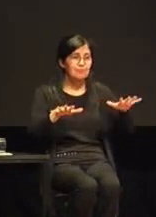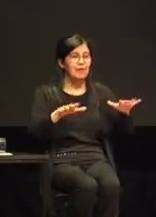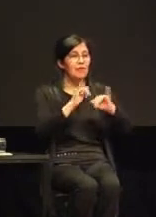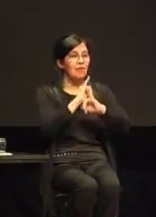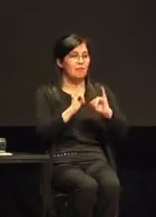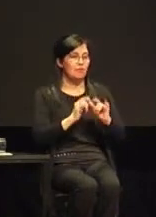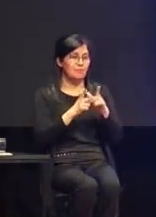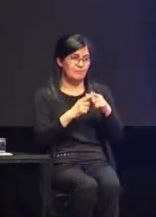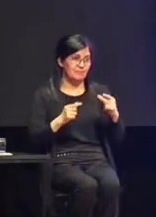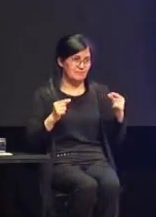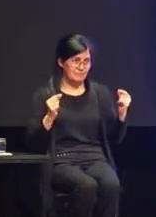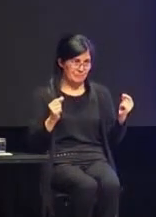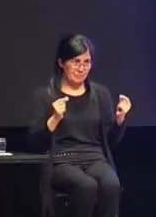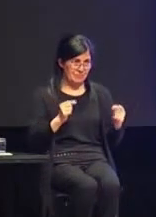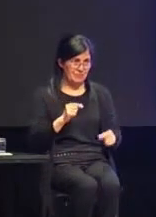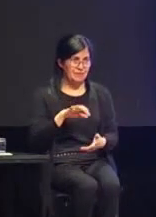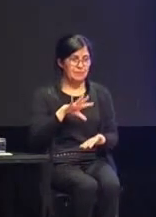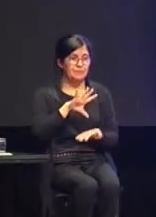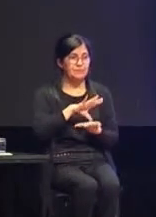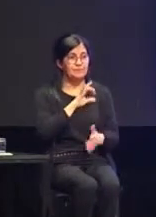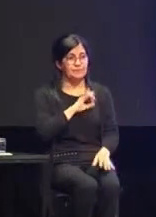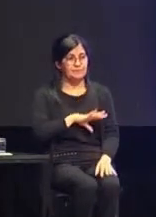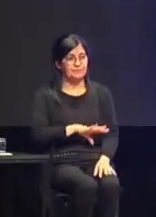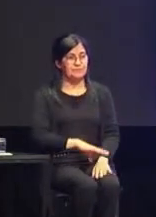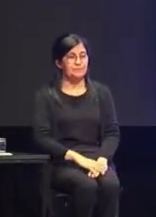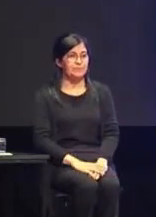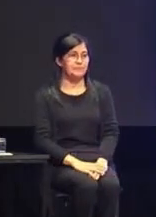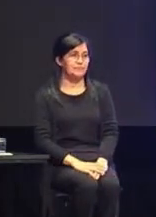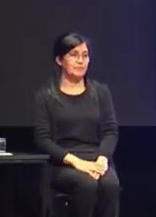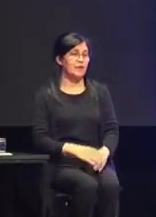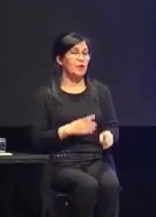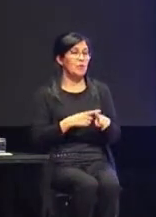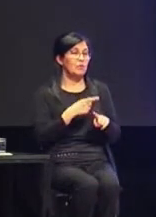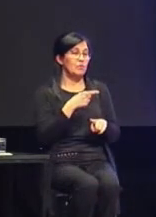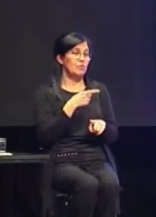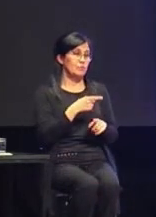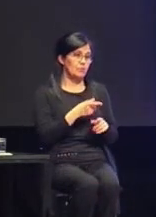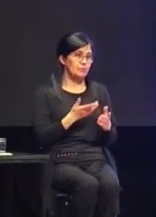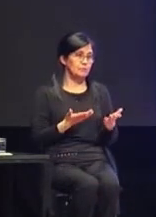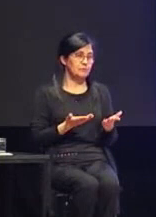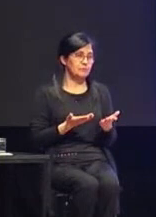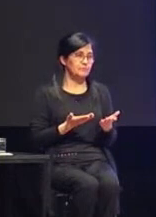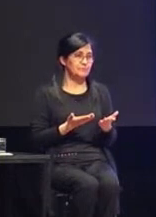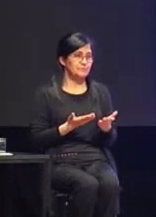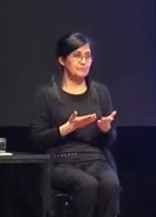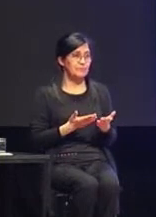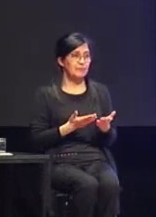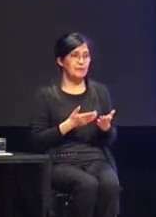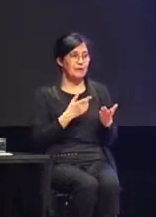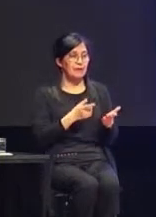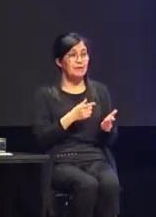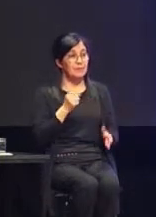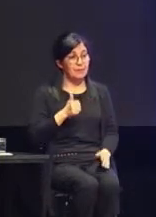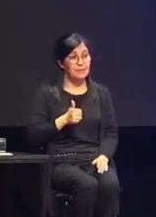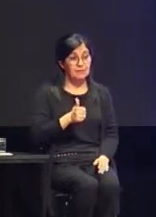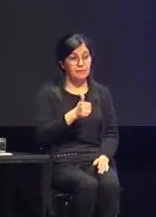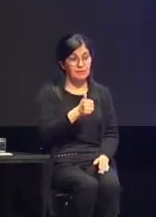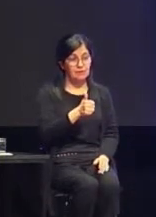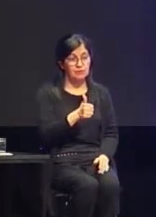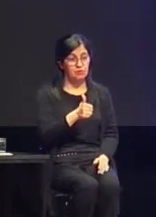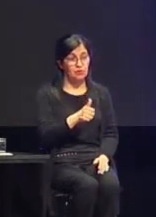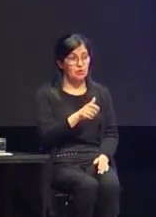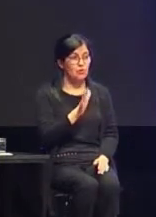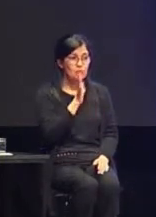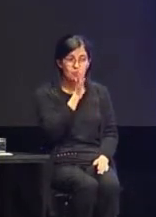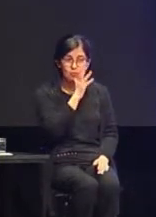nivel de nuestro país. Es por eso que estas direcciones no